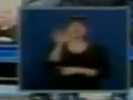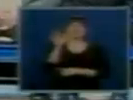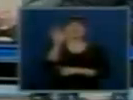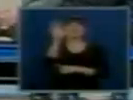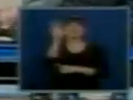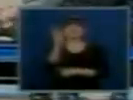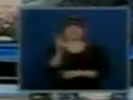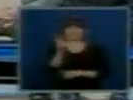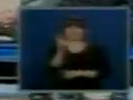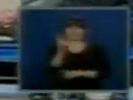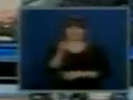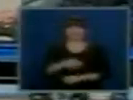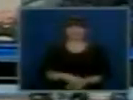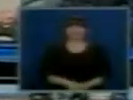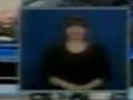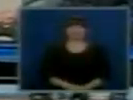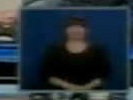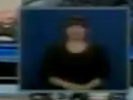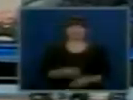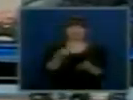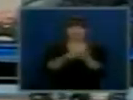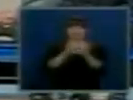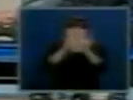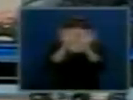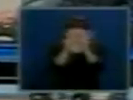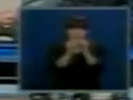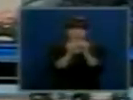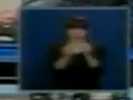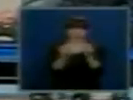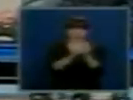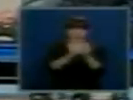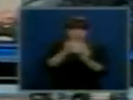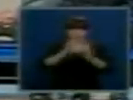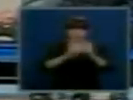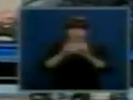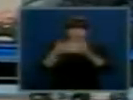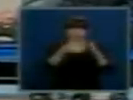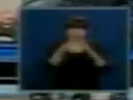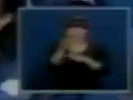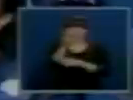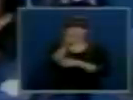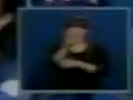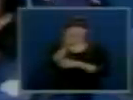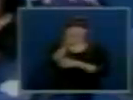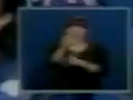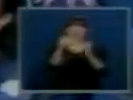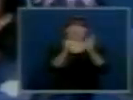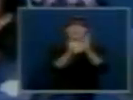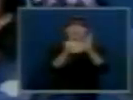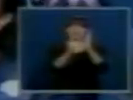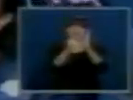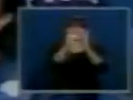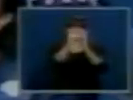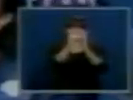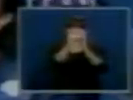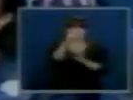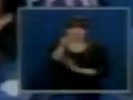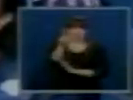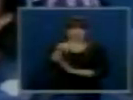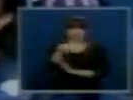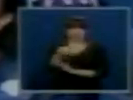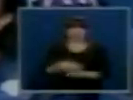1996. Y el costo total de esas revalorizaciones se proyecta en 65 mil millones de